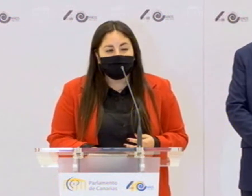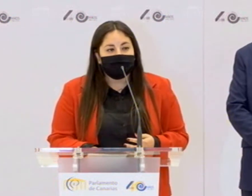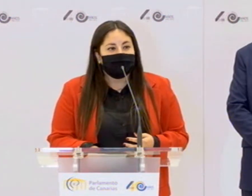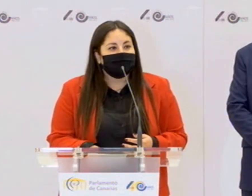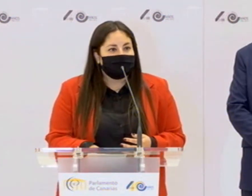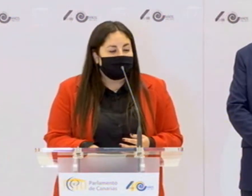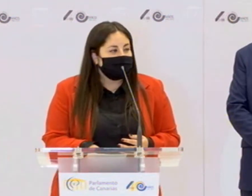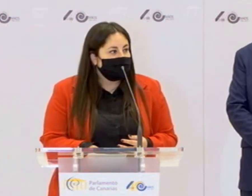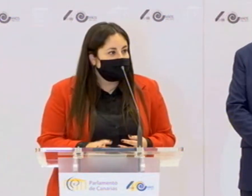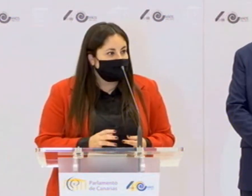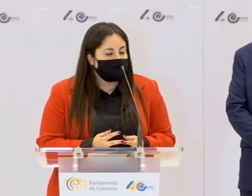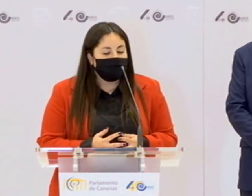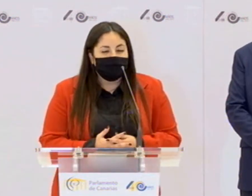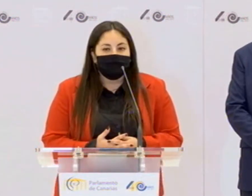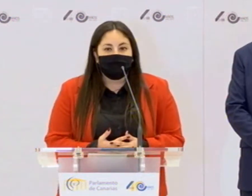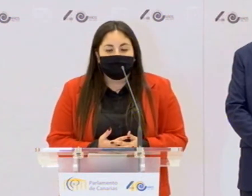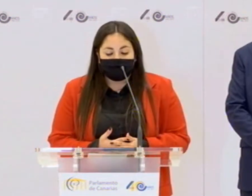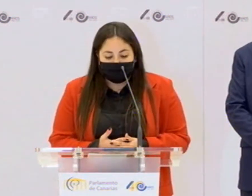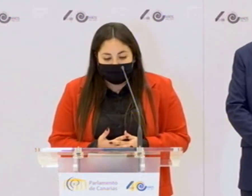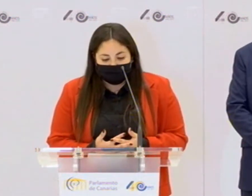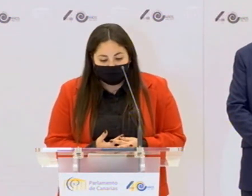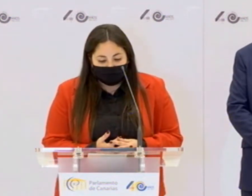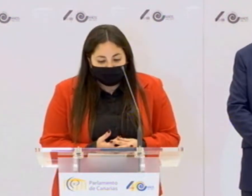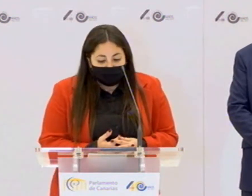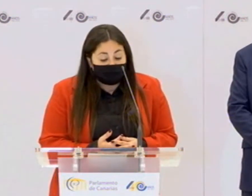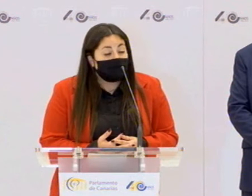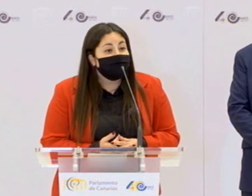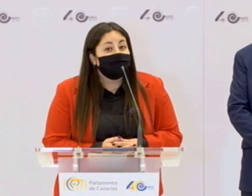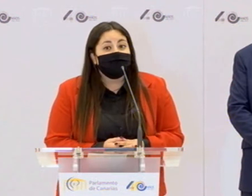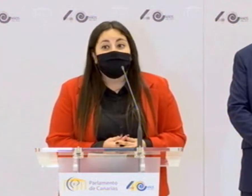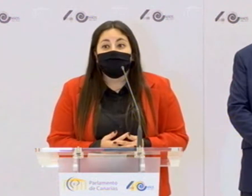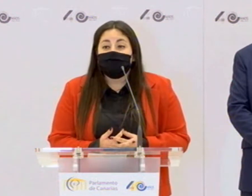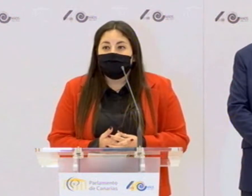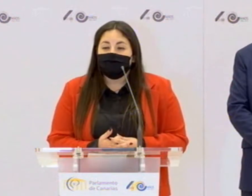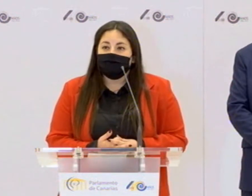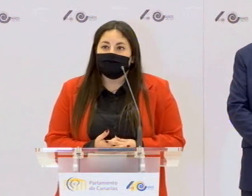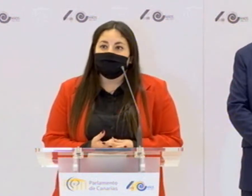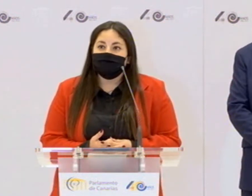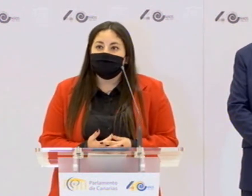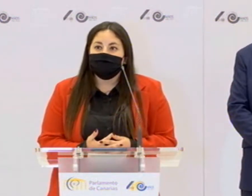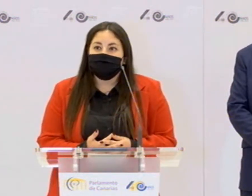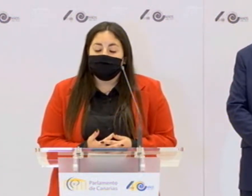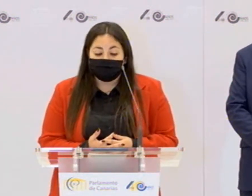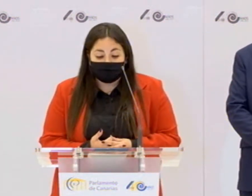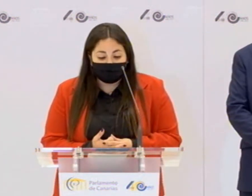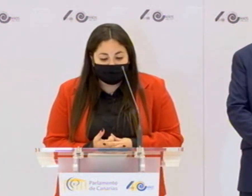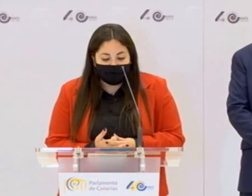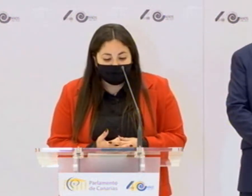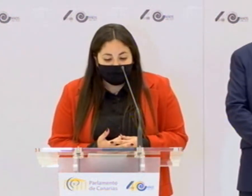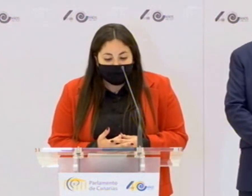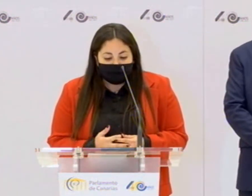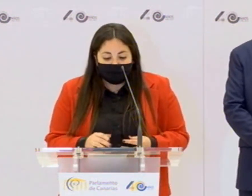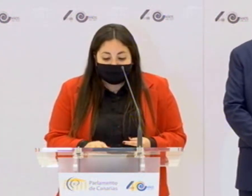propuestas y aliados más allá de las palabras. Y vamos a seguir dejándonos la piel como la estamos haciendo en nuestra